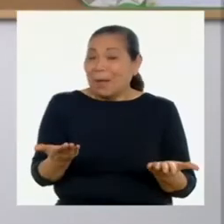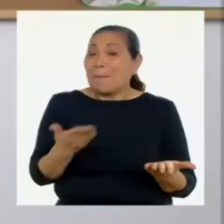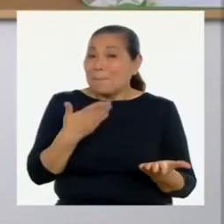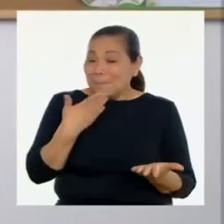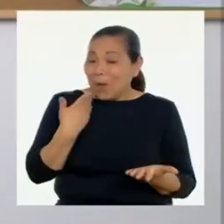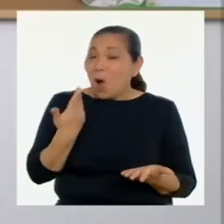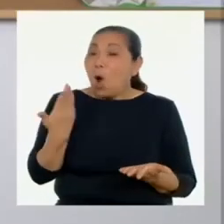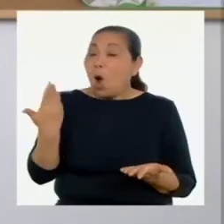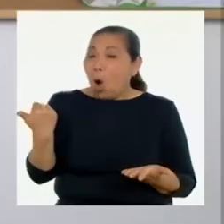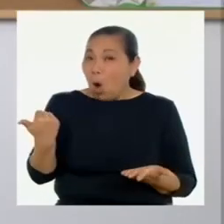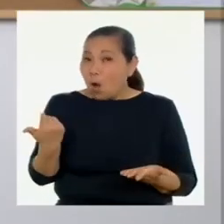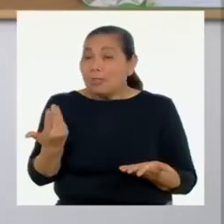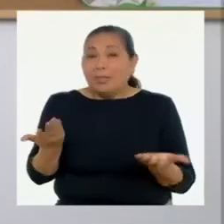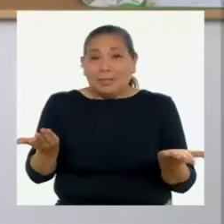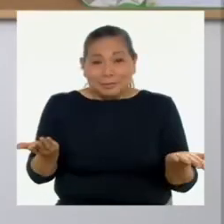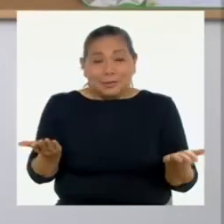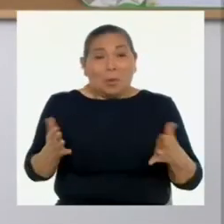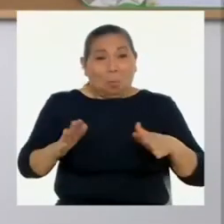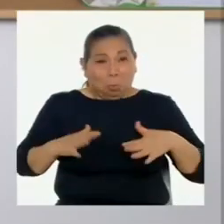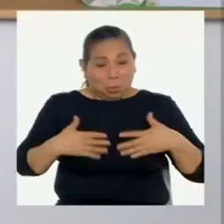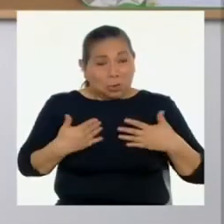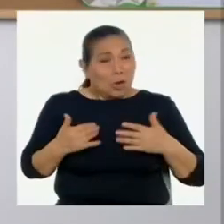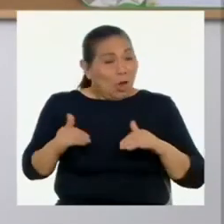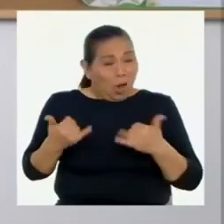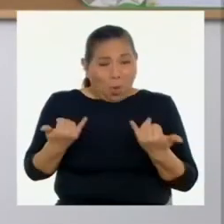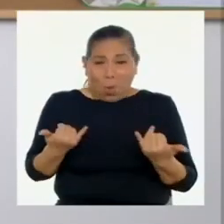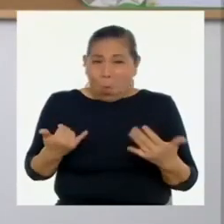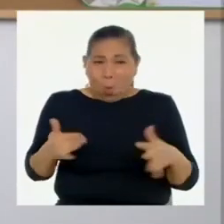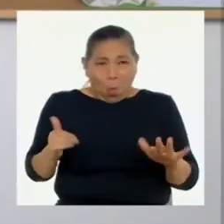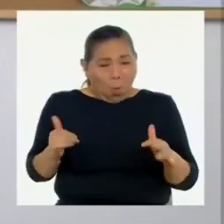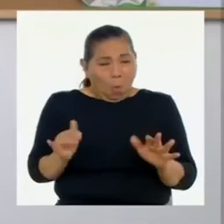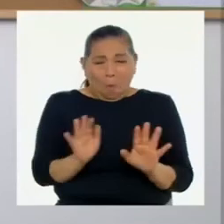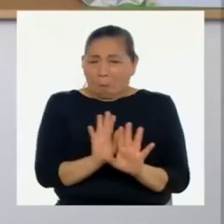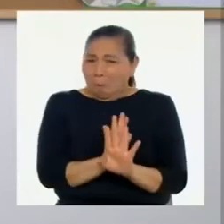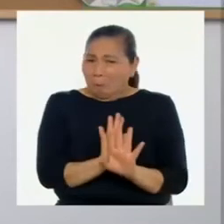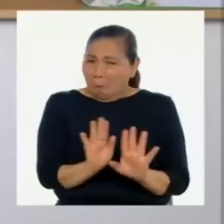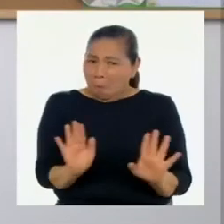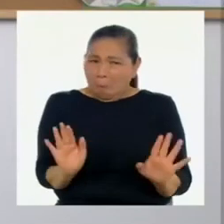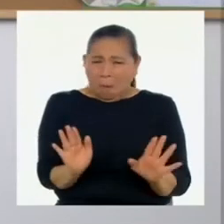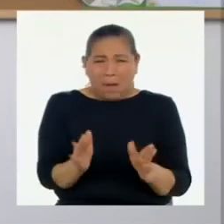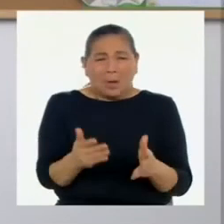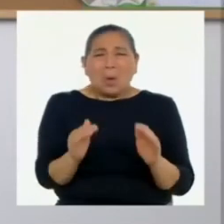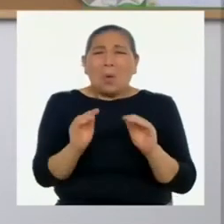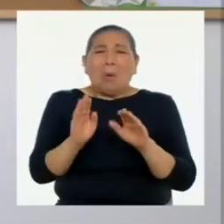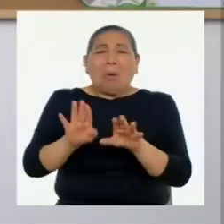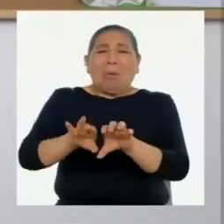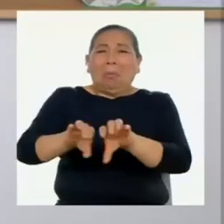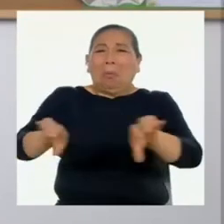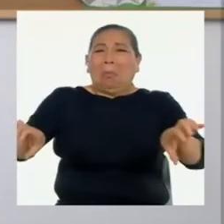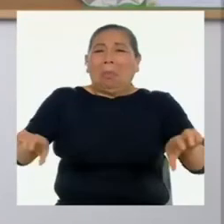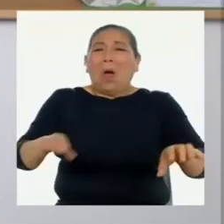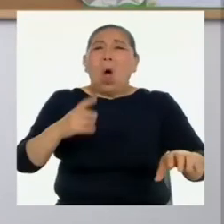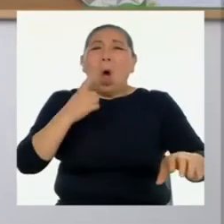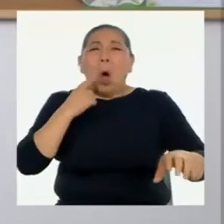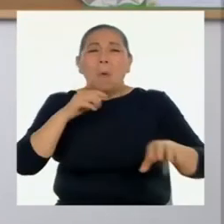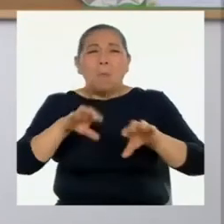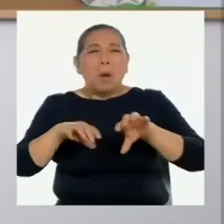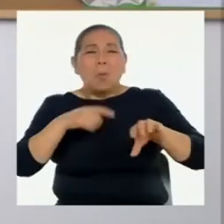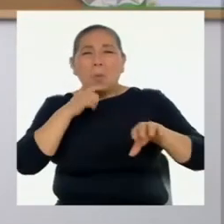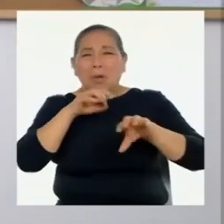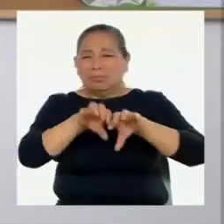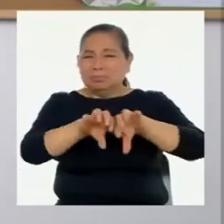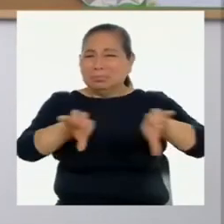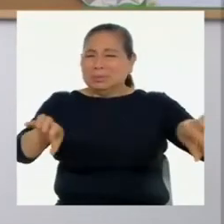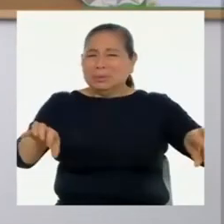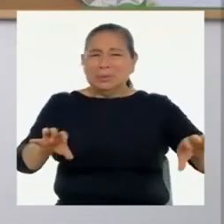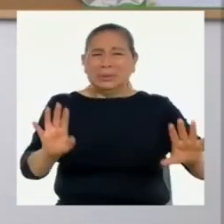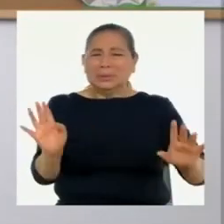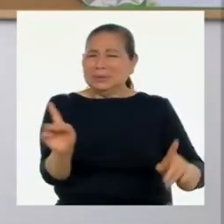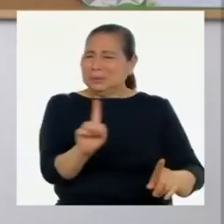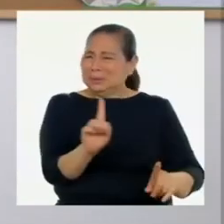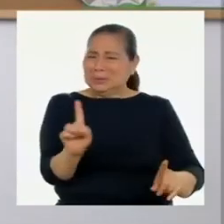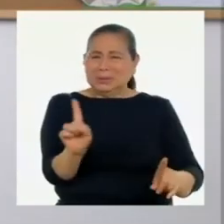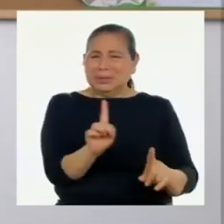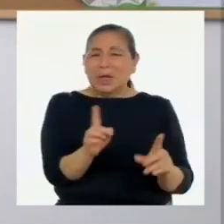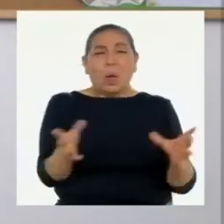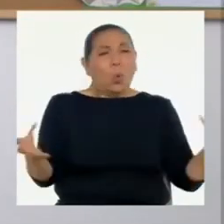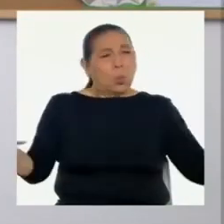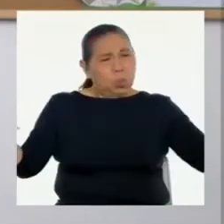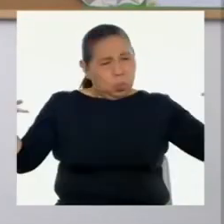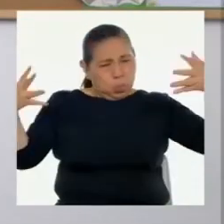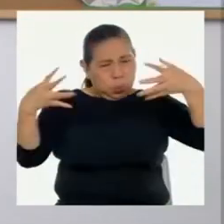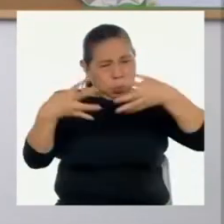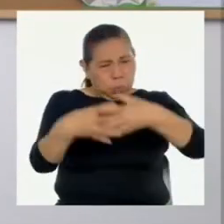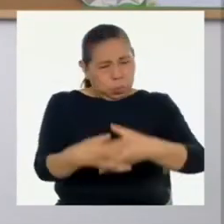Esa es otra prueba de que estos estereotipos no deberían mantenerse. Un deporte sin